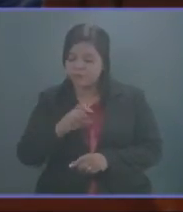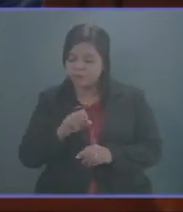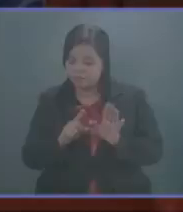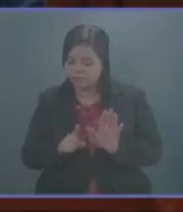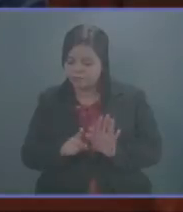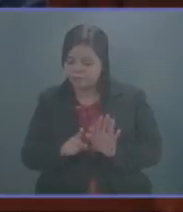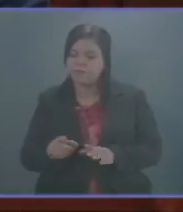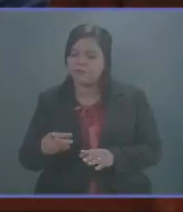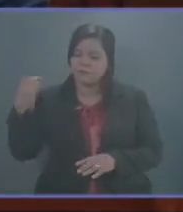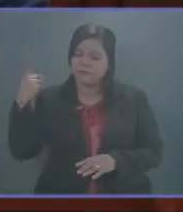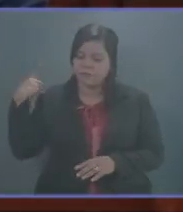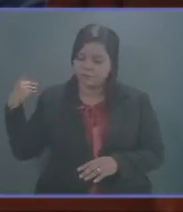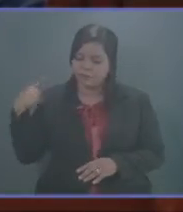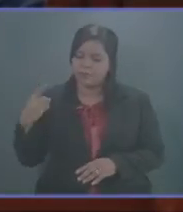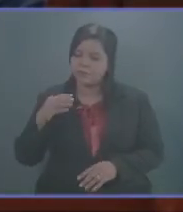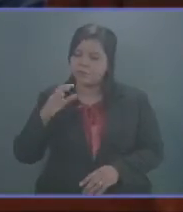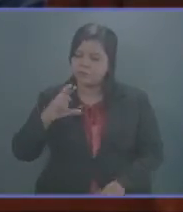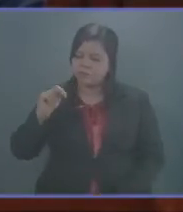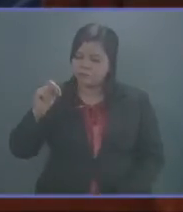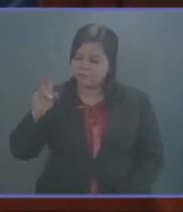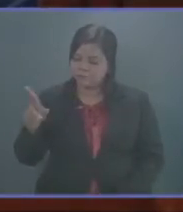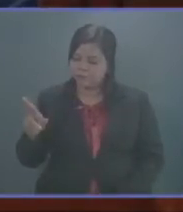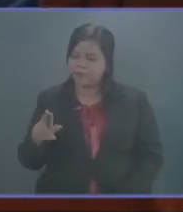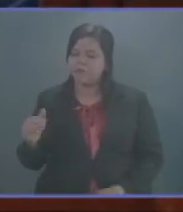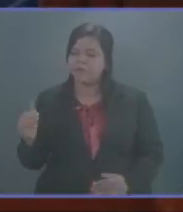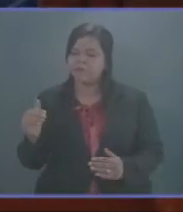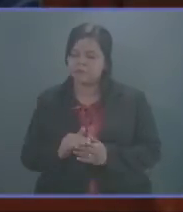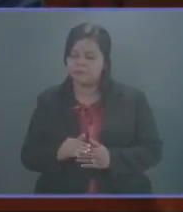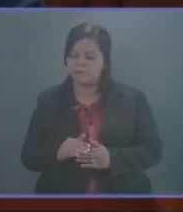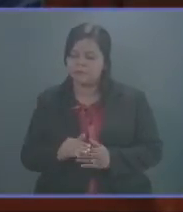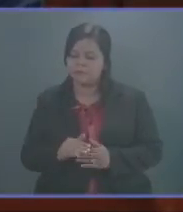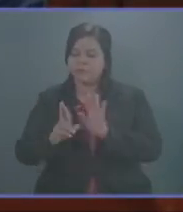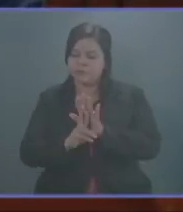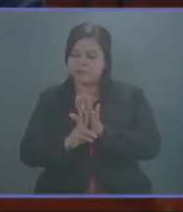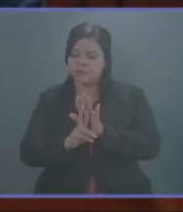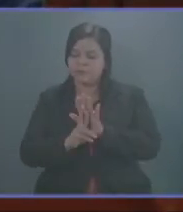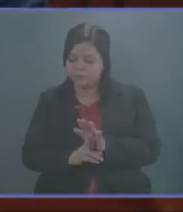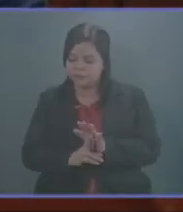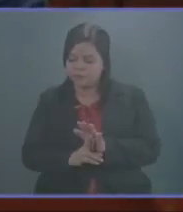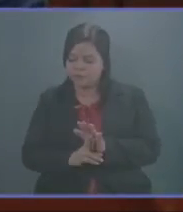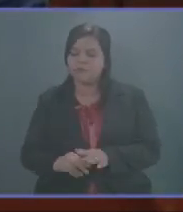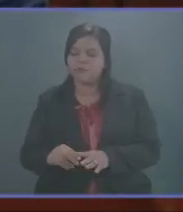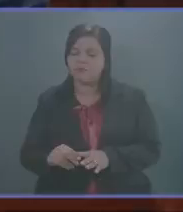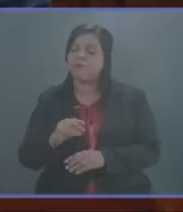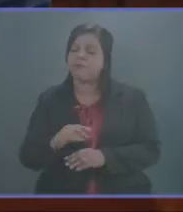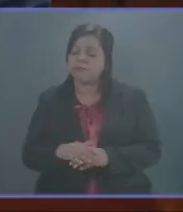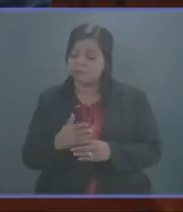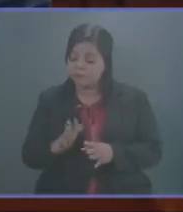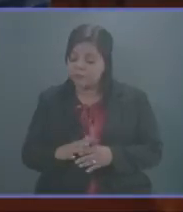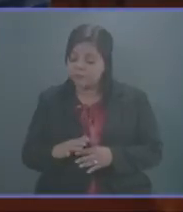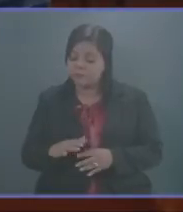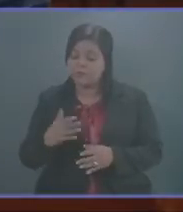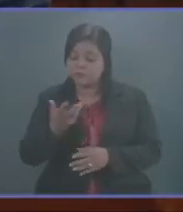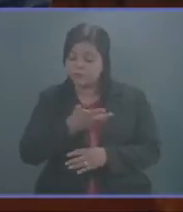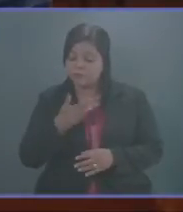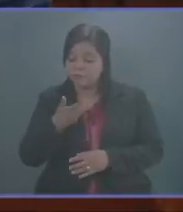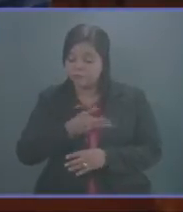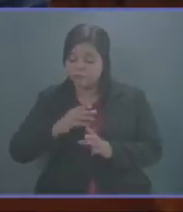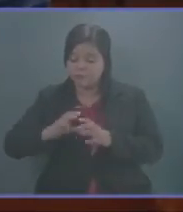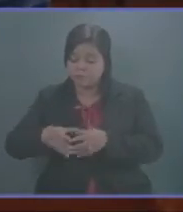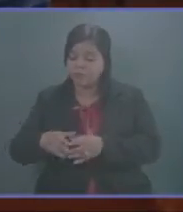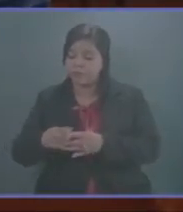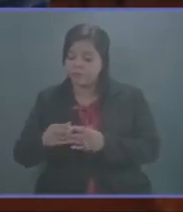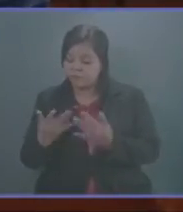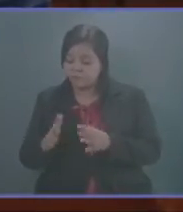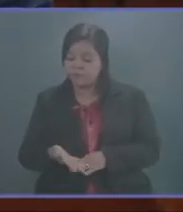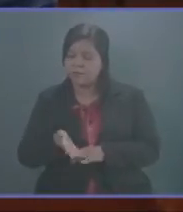director ejecutivo del Centro Nacional de Registros y a representantes del Instituto Geográfico y del Catastro Nacional, los cuales, a petición de esta comisión,